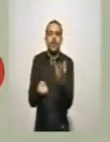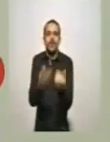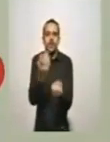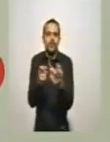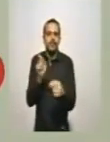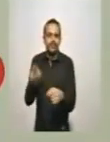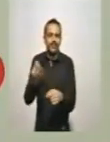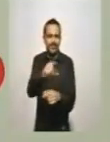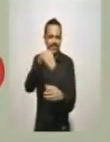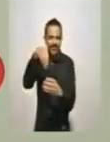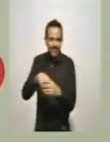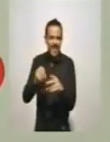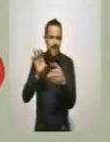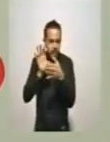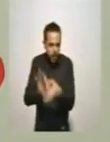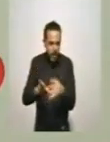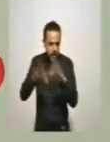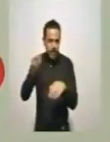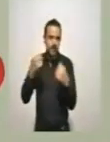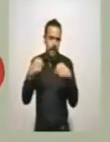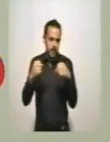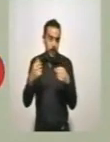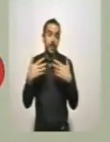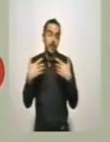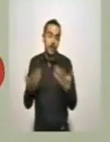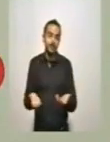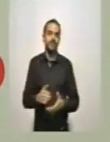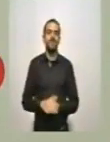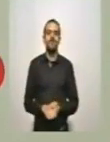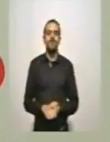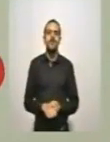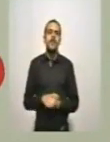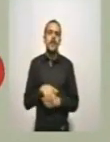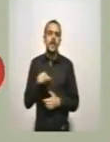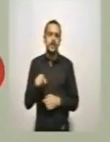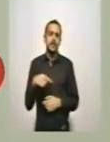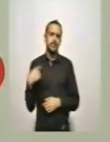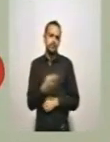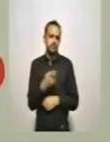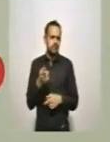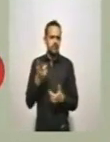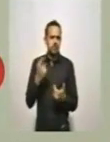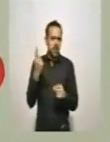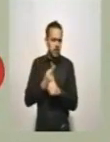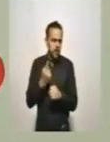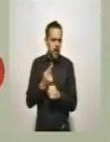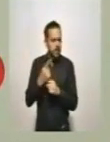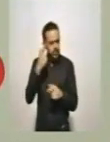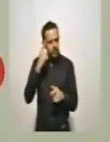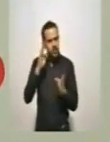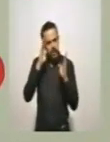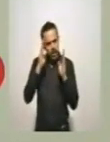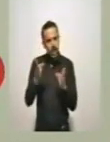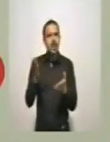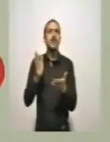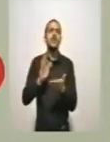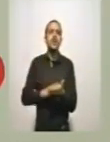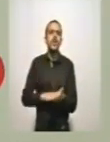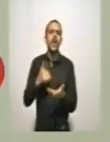ese sentido, primero abordamos la problemática del mantenimiento de los